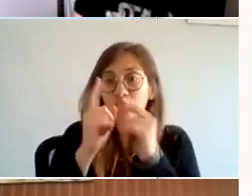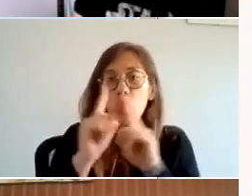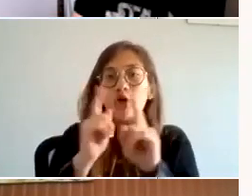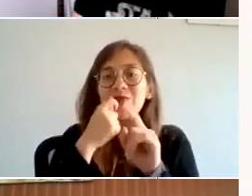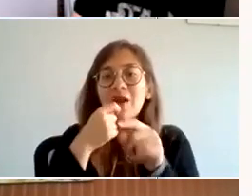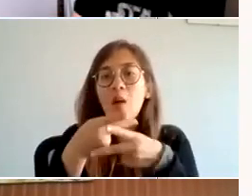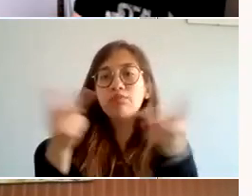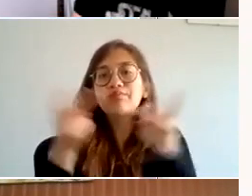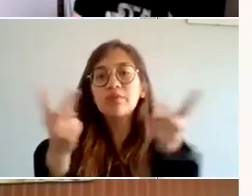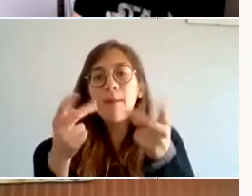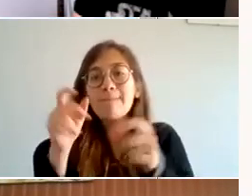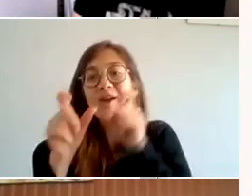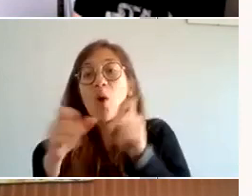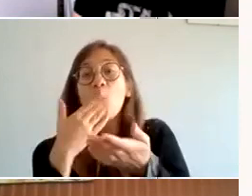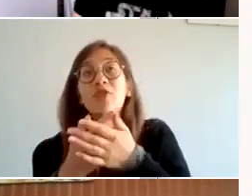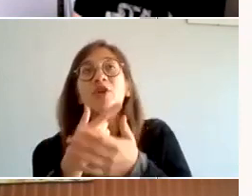Ya, sí, siguen siendo esto.